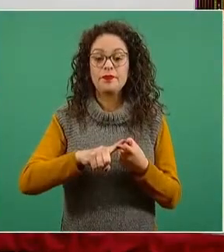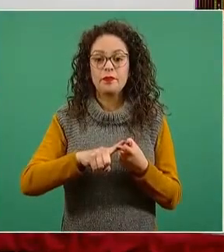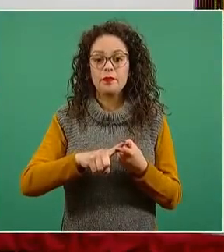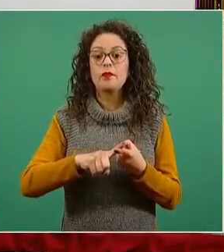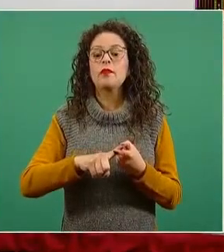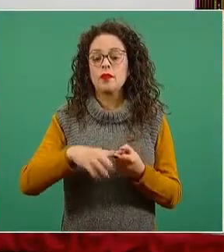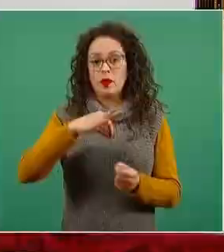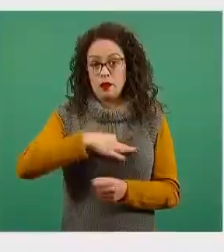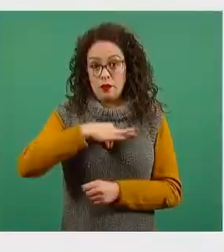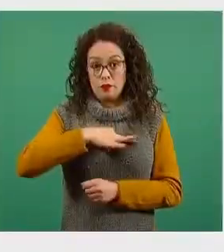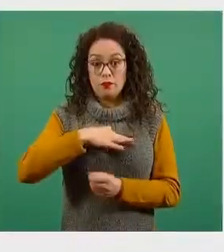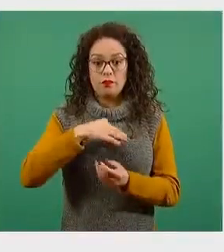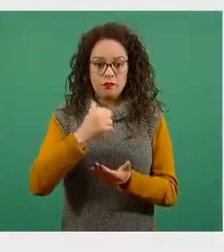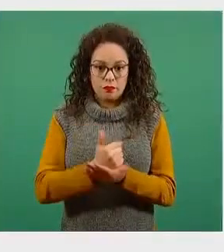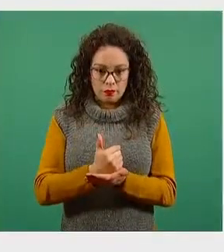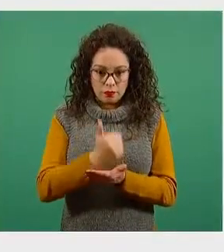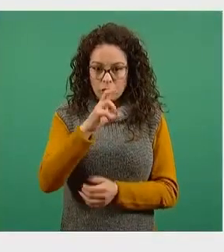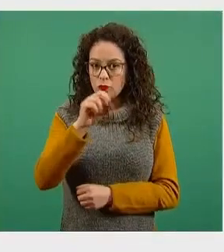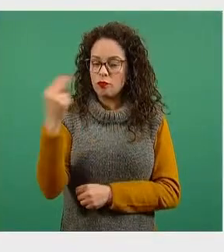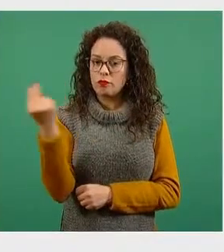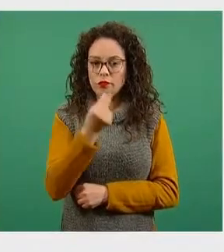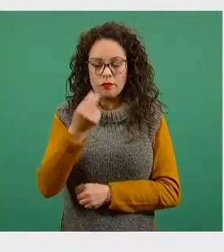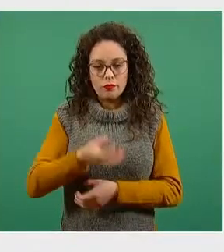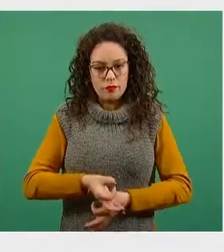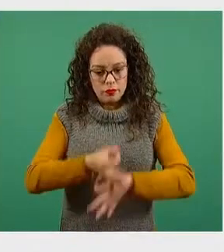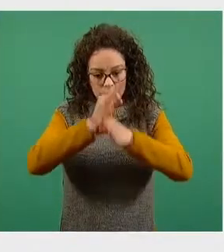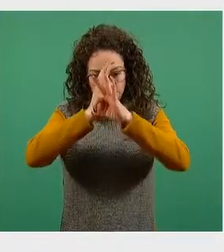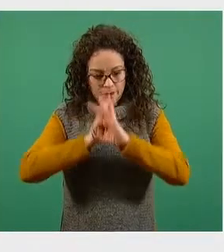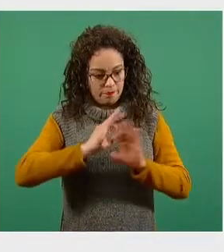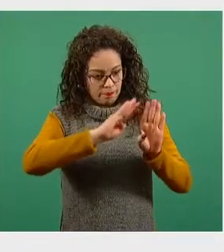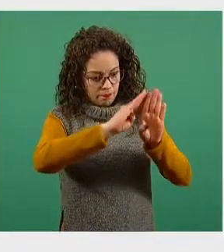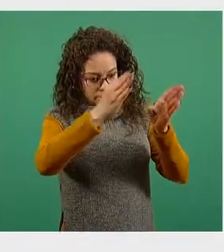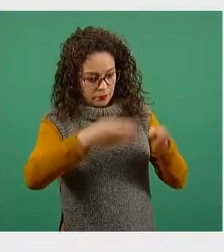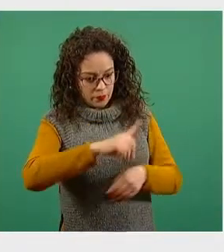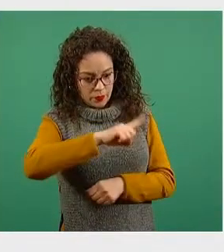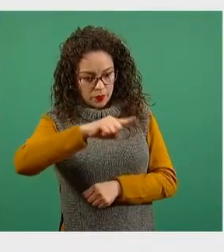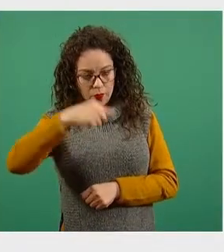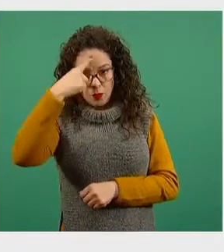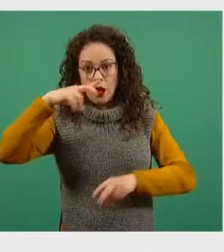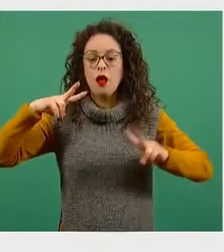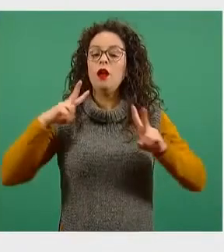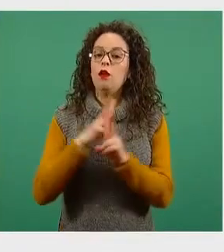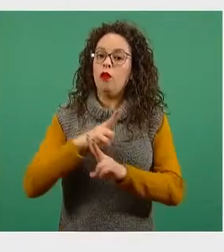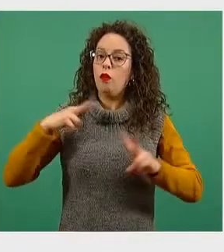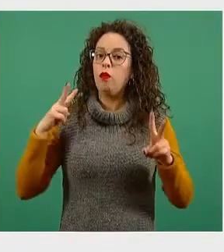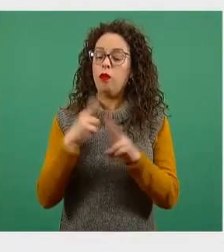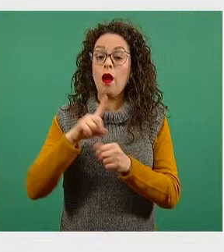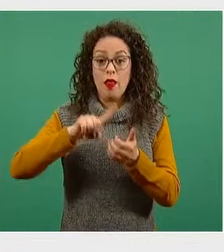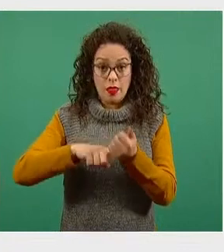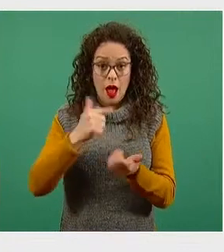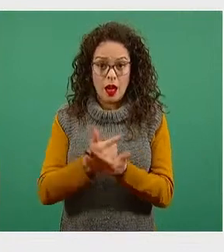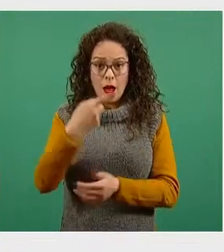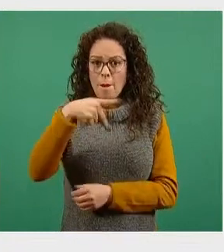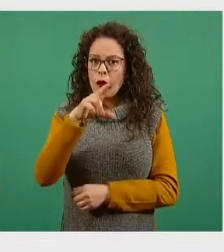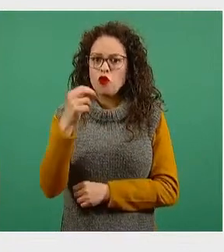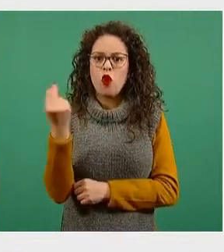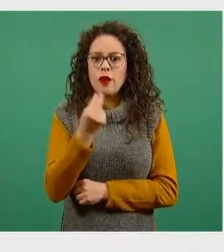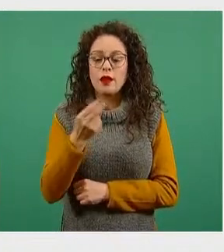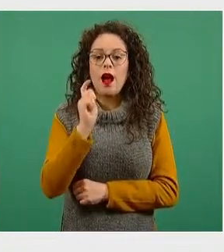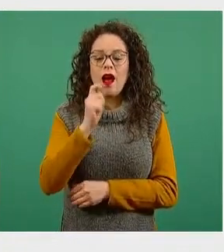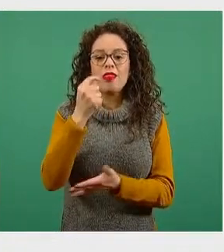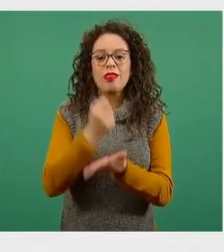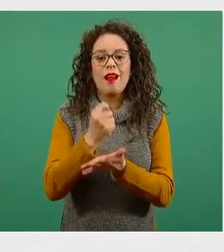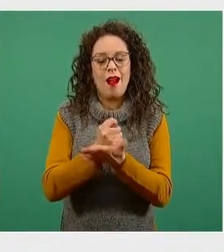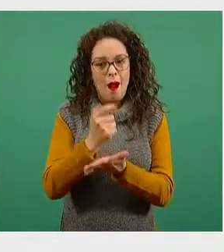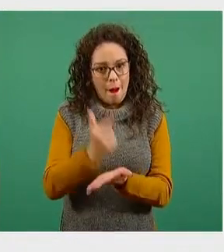que no requiere de ventilación de respirador mecánico, que es un cuadro grave pero que no requiere de cuidados